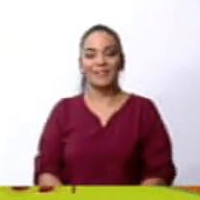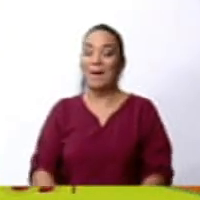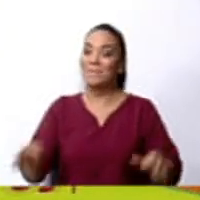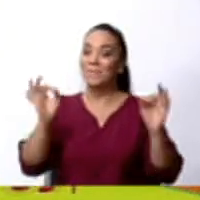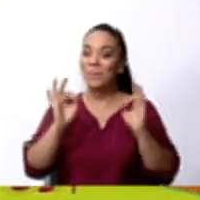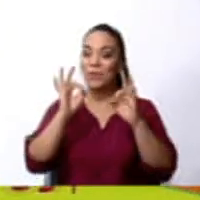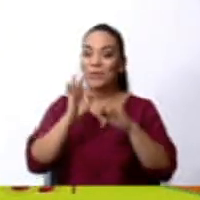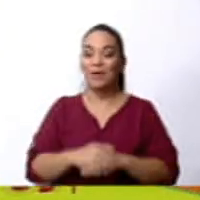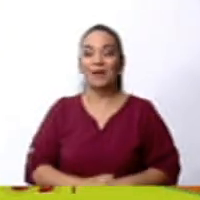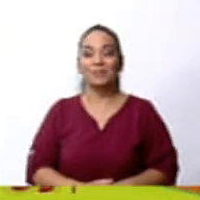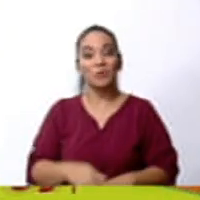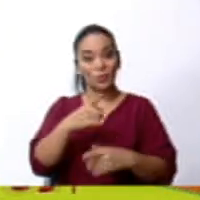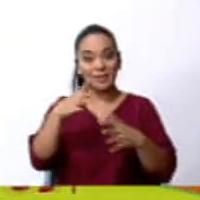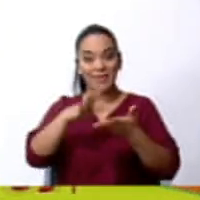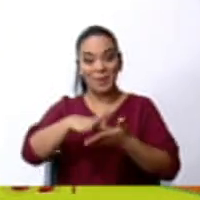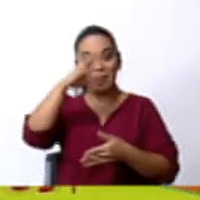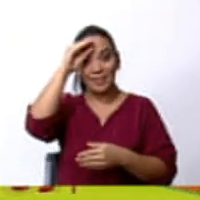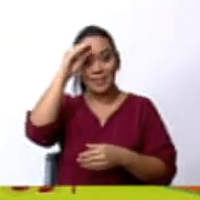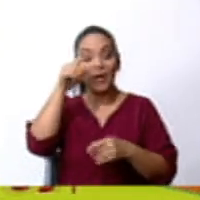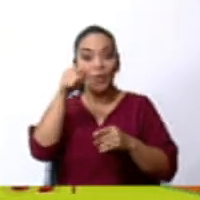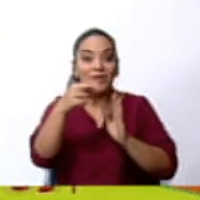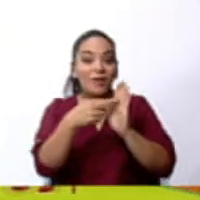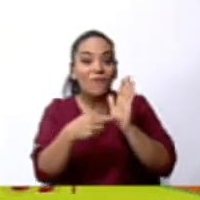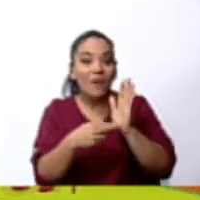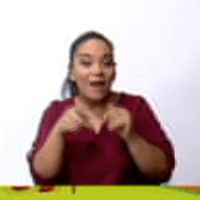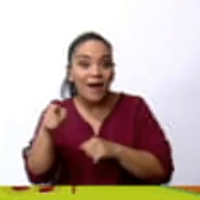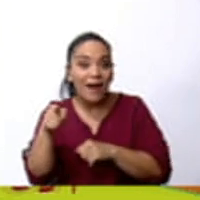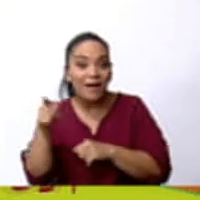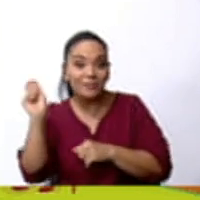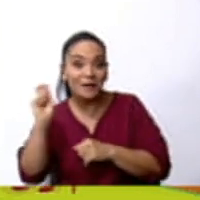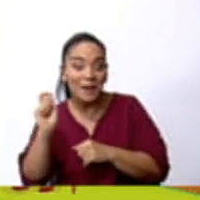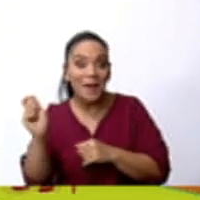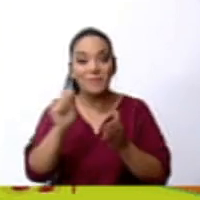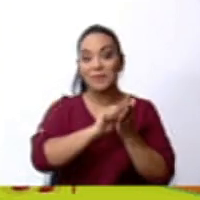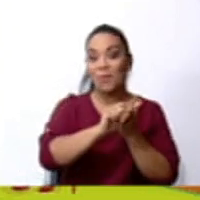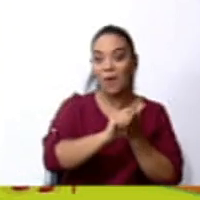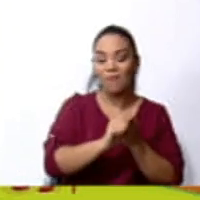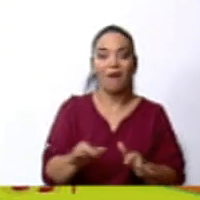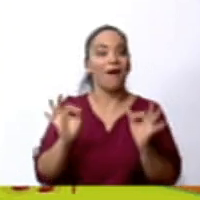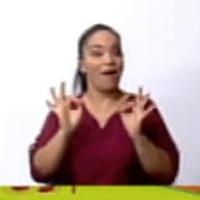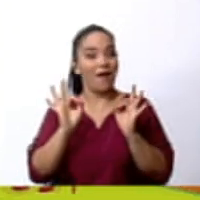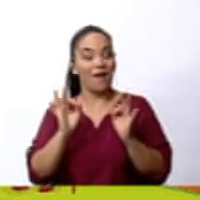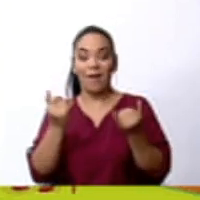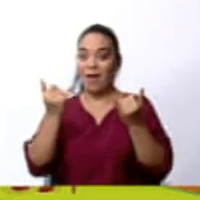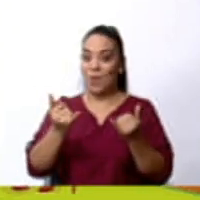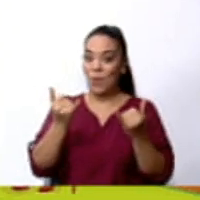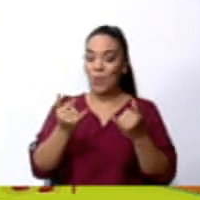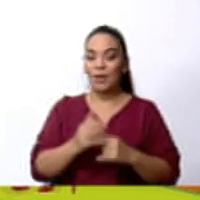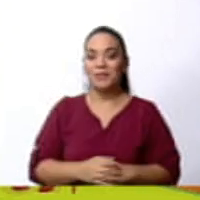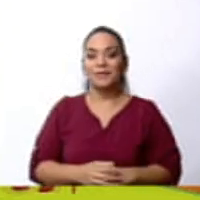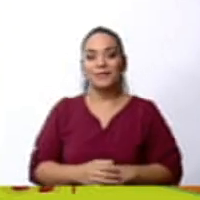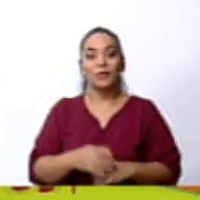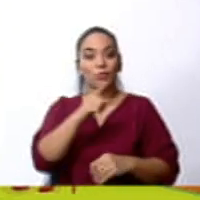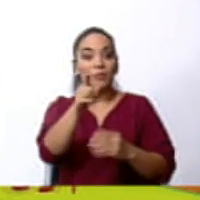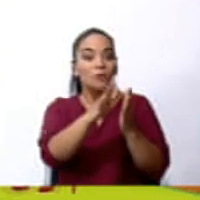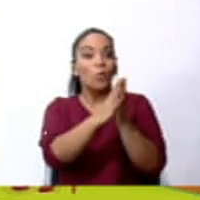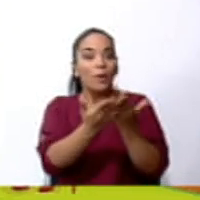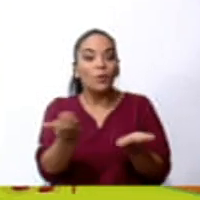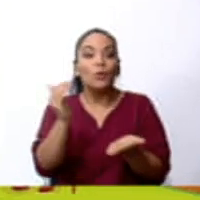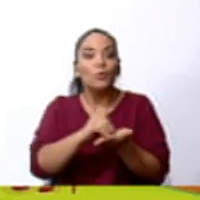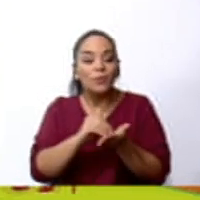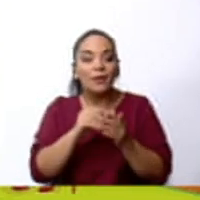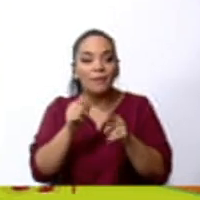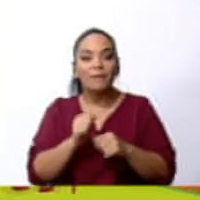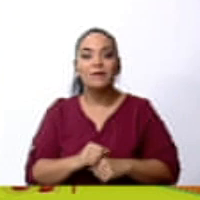Muy bien, se aprendieron esas reglas de Jack el lápiz y Doña Borra. Muy bien, porque ahora vamos a tomar el cuaderno nuevamente